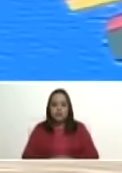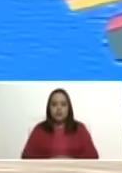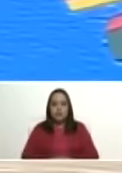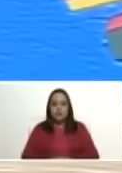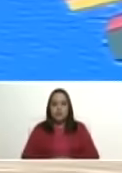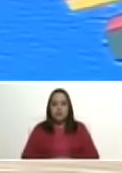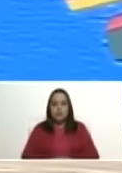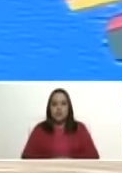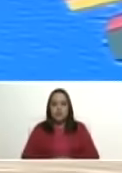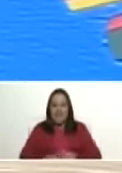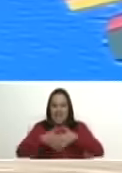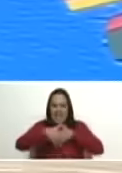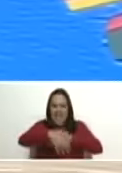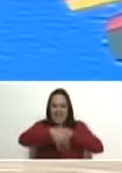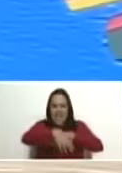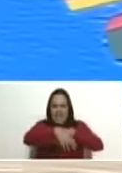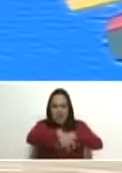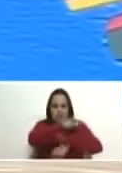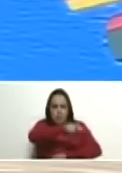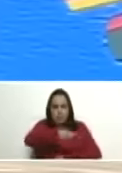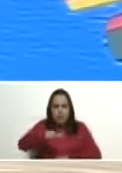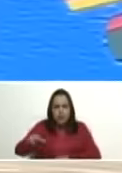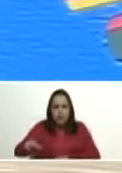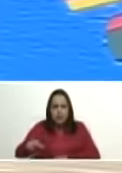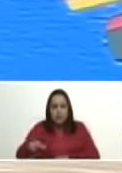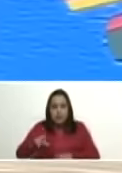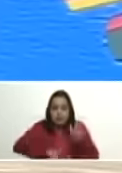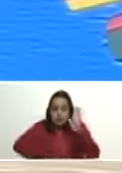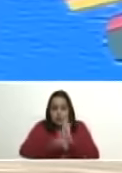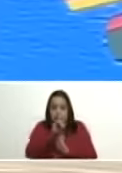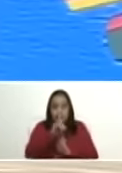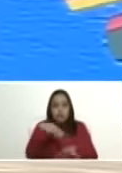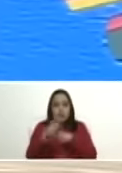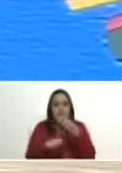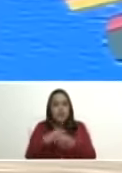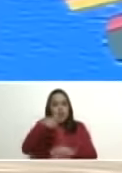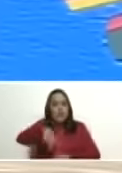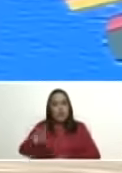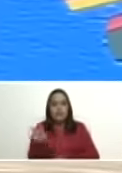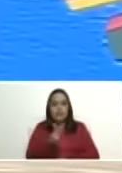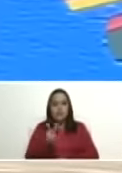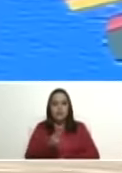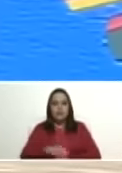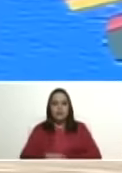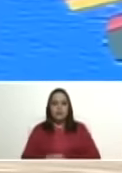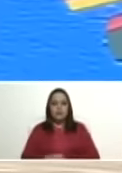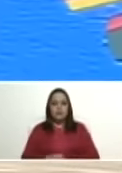Los ejércitos que se gestaron y se forjaron aquí,